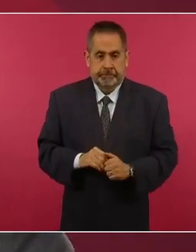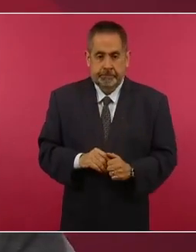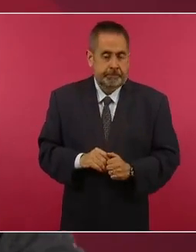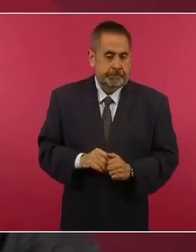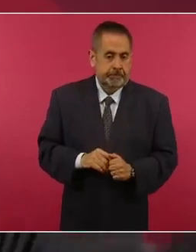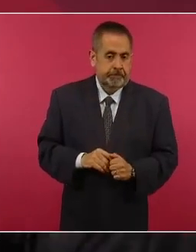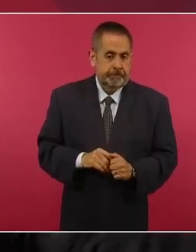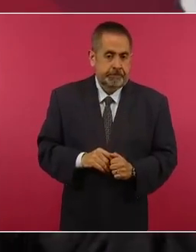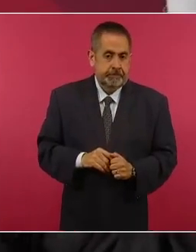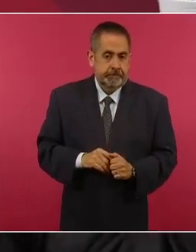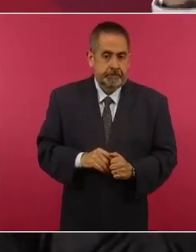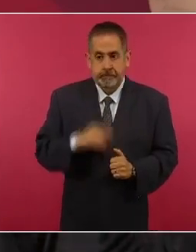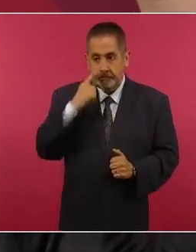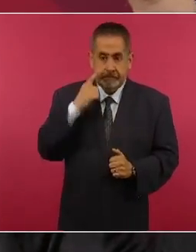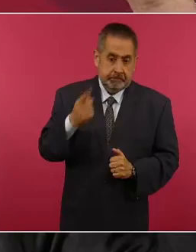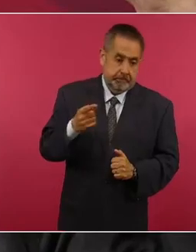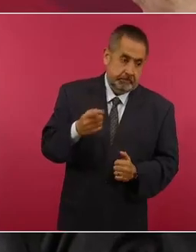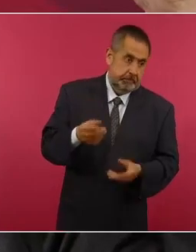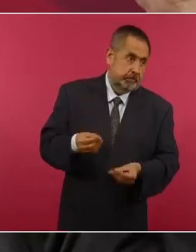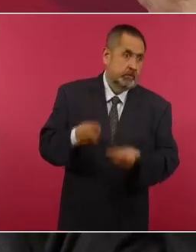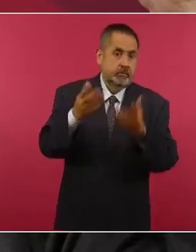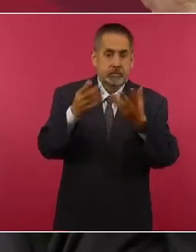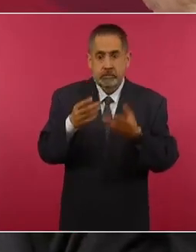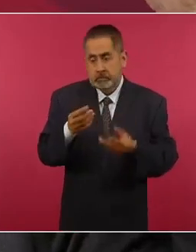Nada más, miren cuántos